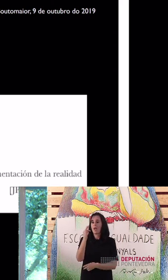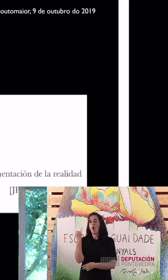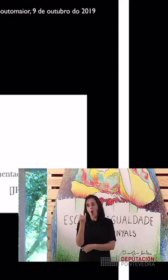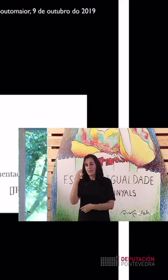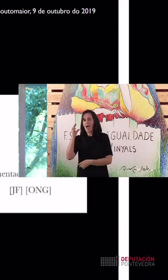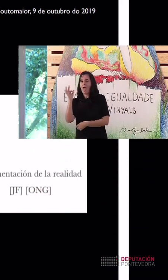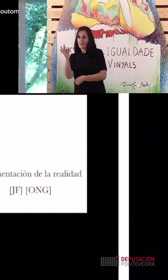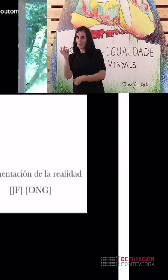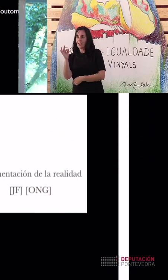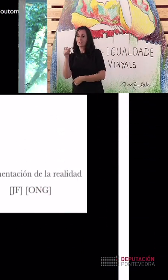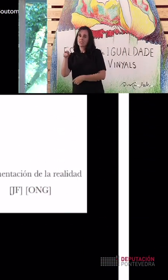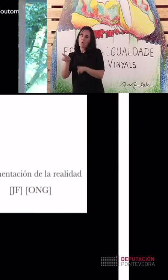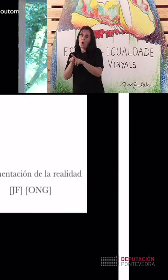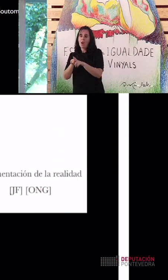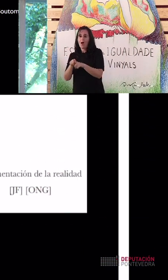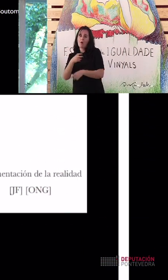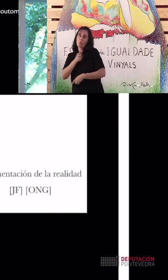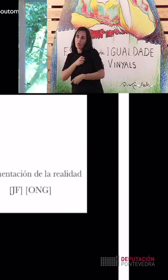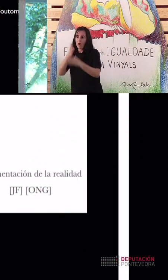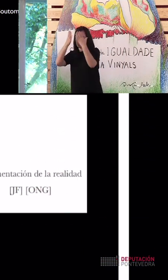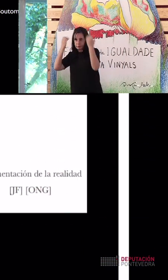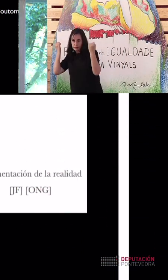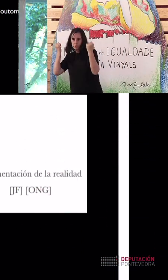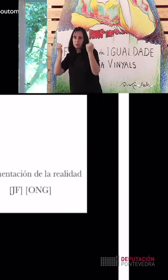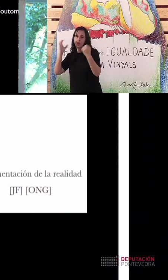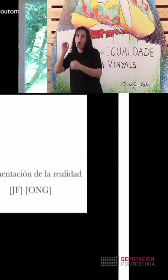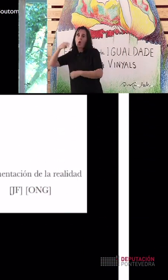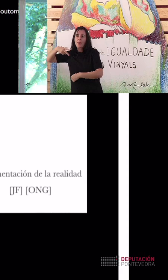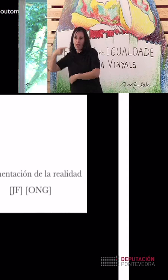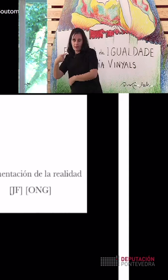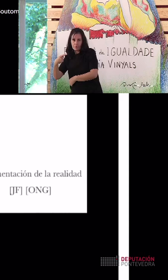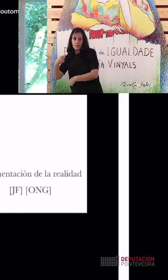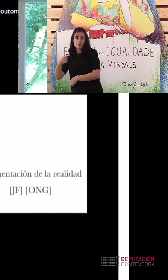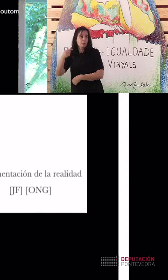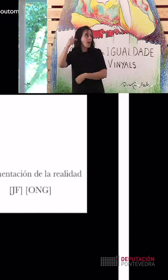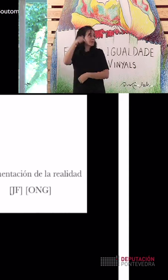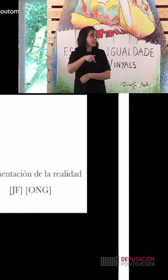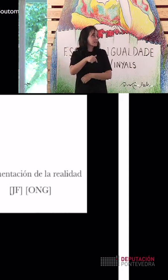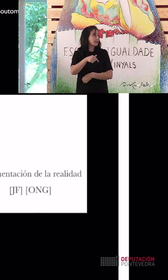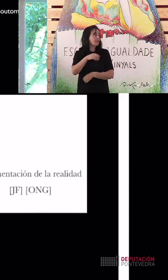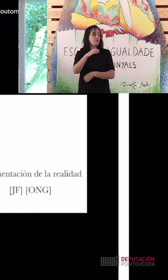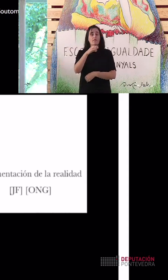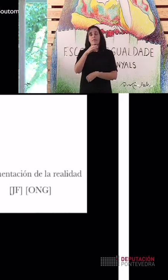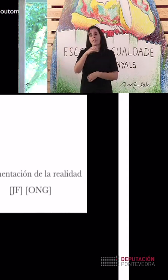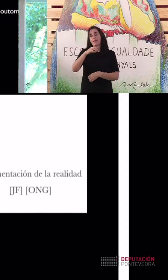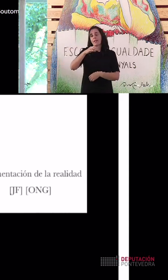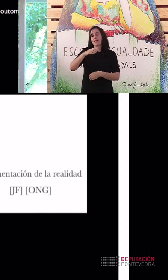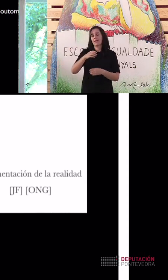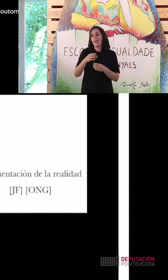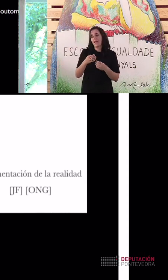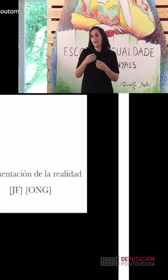JF son forzas e corpos de seguridad e ONSs, e disociación da realidad se refiere aos clientes